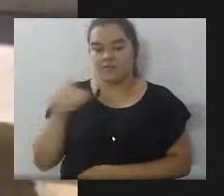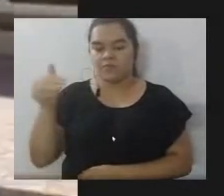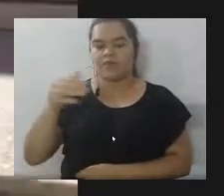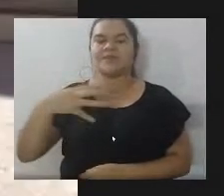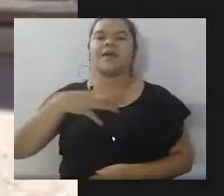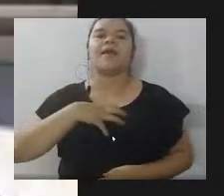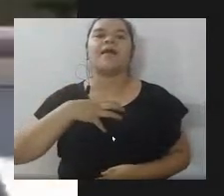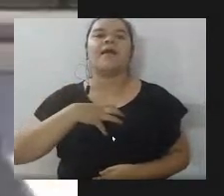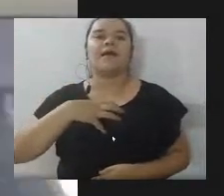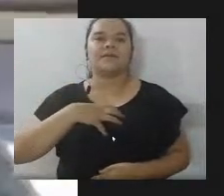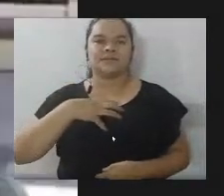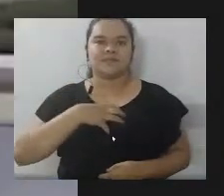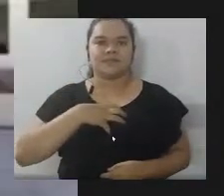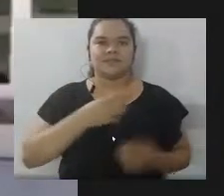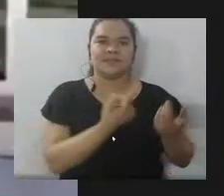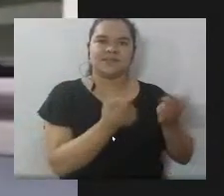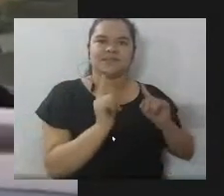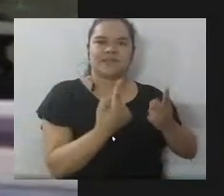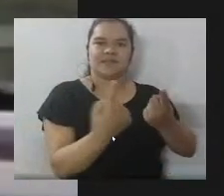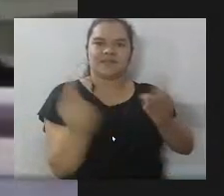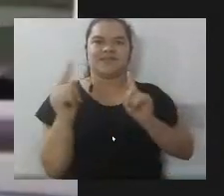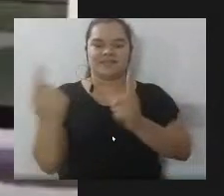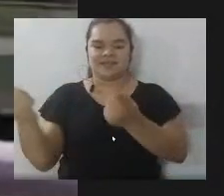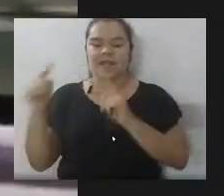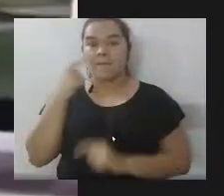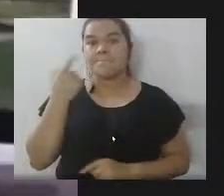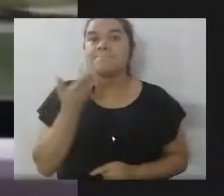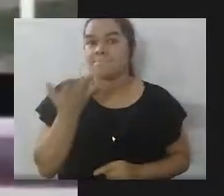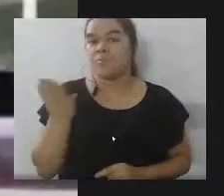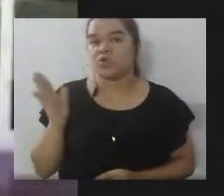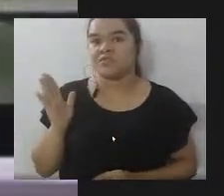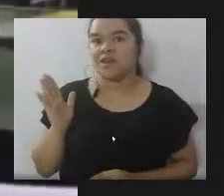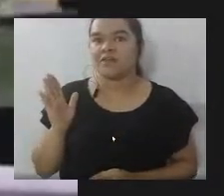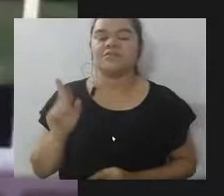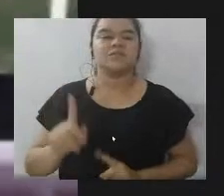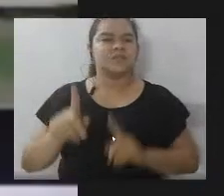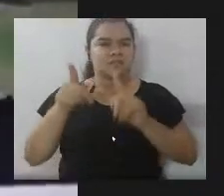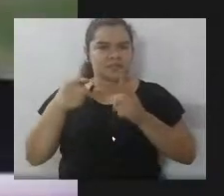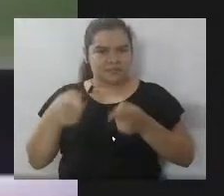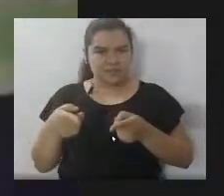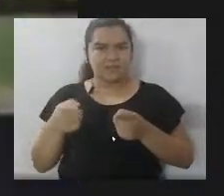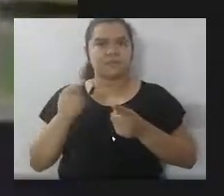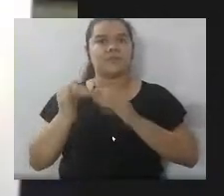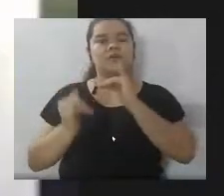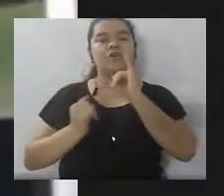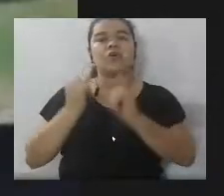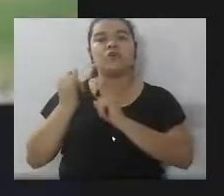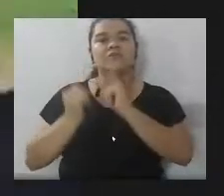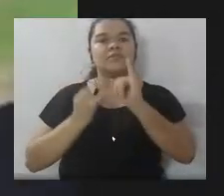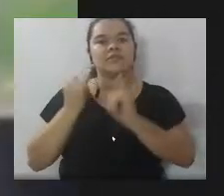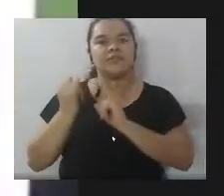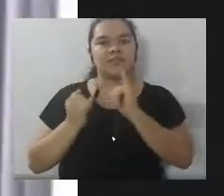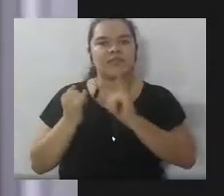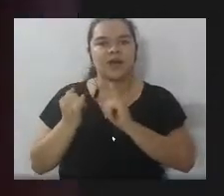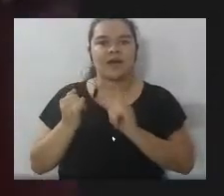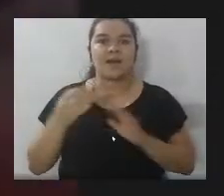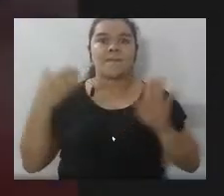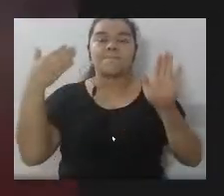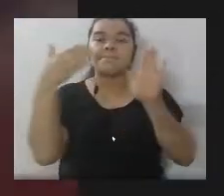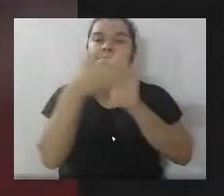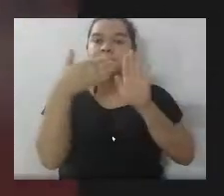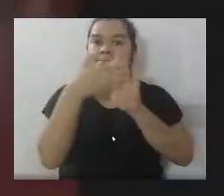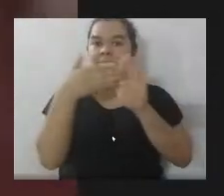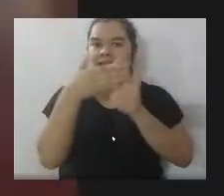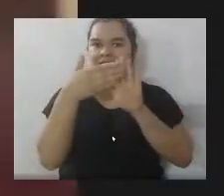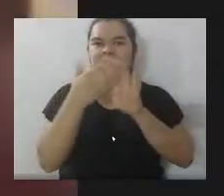aulas. Les voy a mostrar un aula. Y de paso aprovechar para comentarles que la mayoría de nuestras materias se